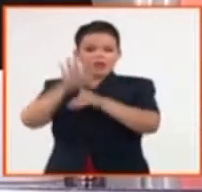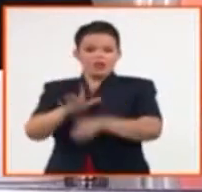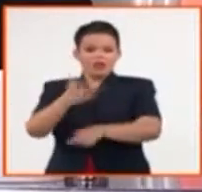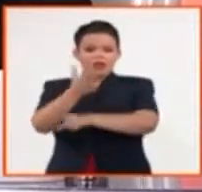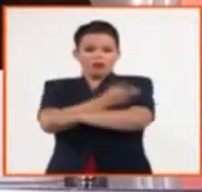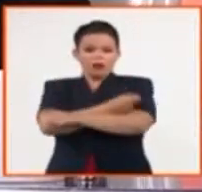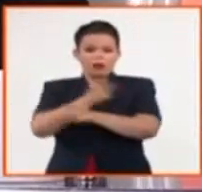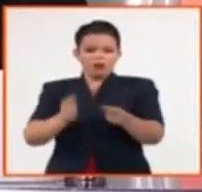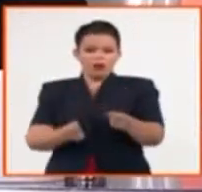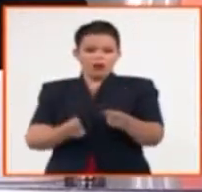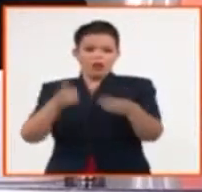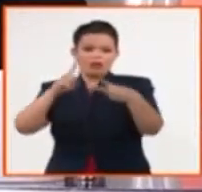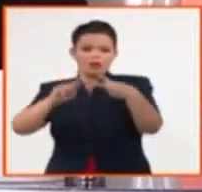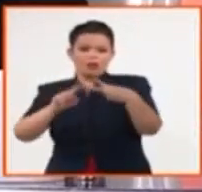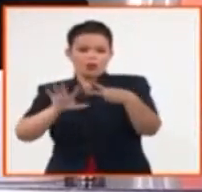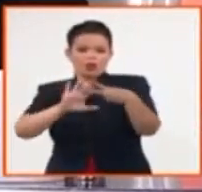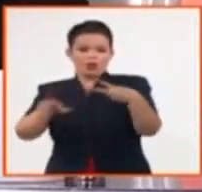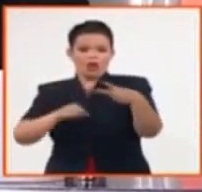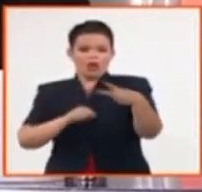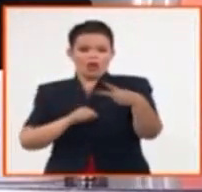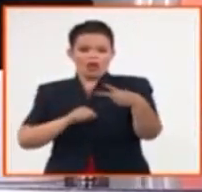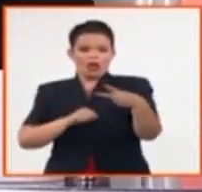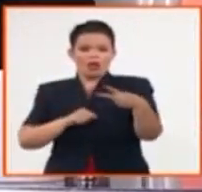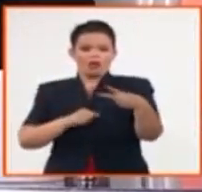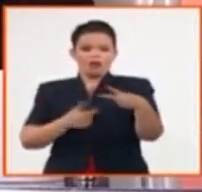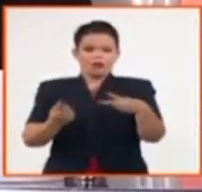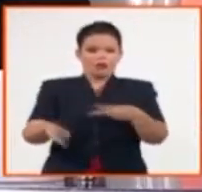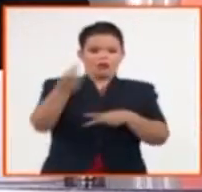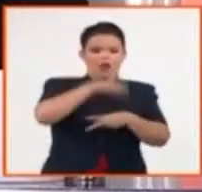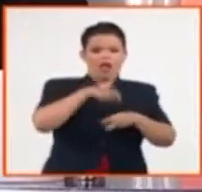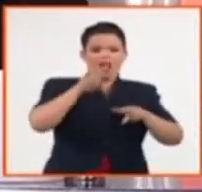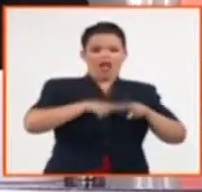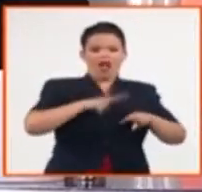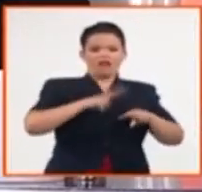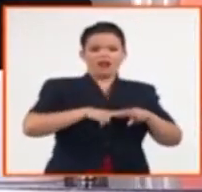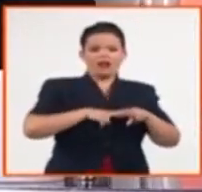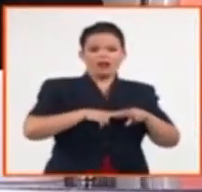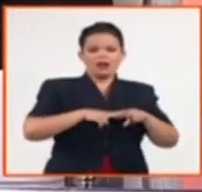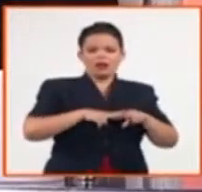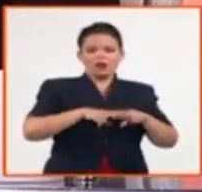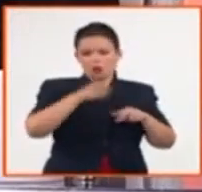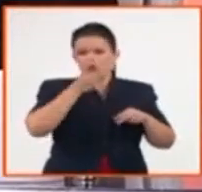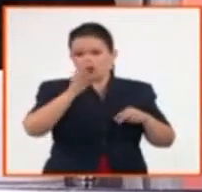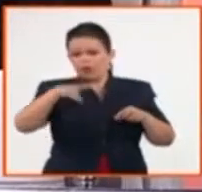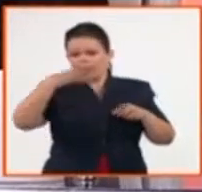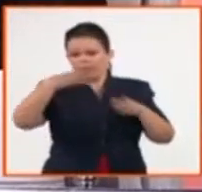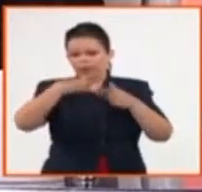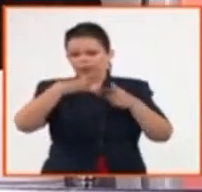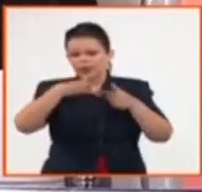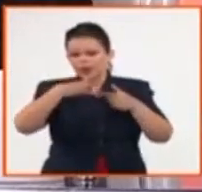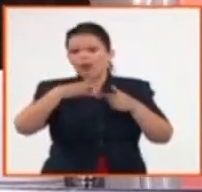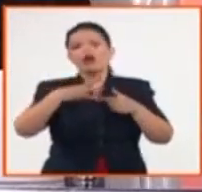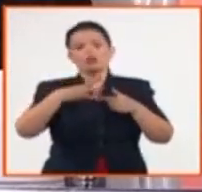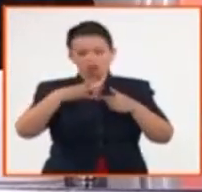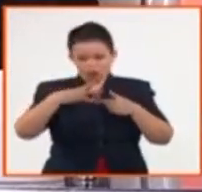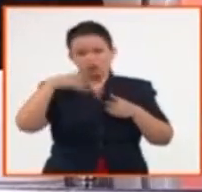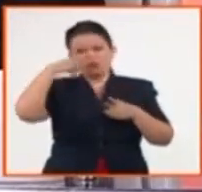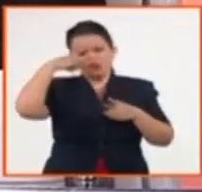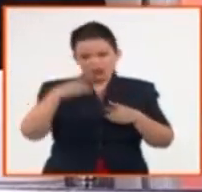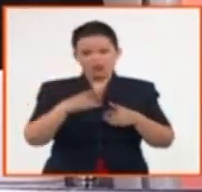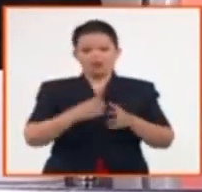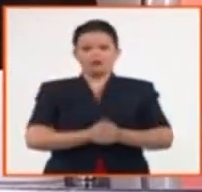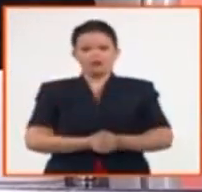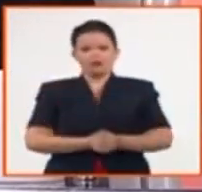Habana está anunciando el retorno de los profesores que trabajan aquí en la capital a partir del 21 de septiembre, por tanto, continúan su esquema de vacunación aquí